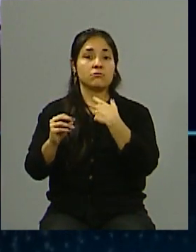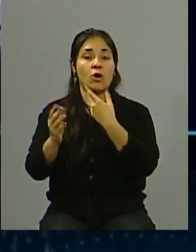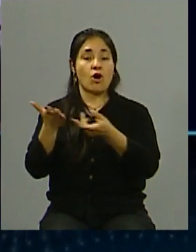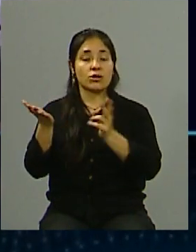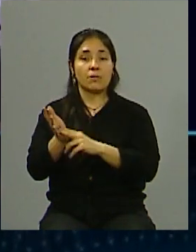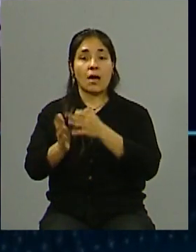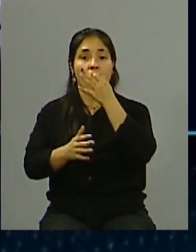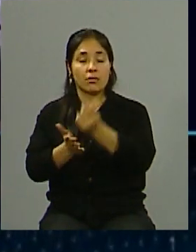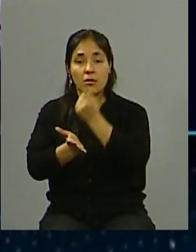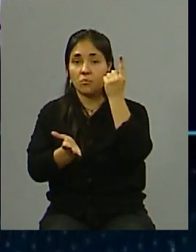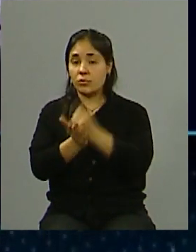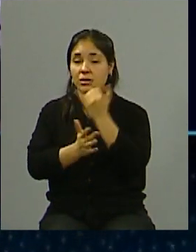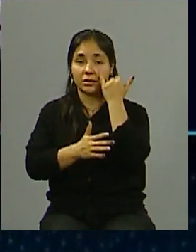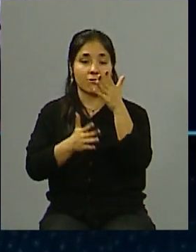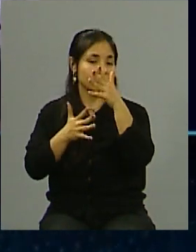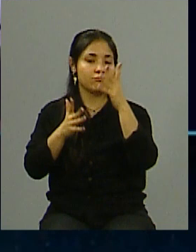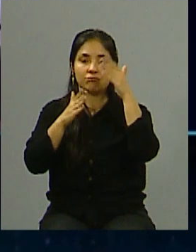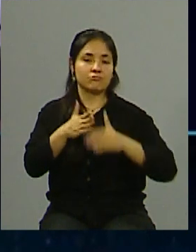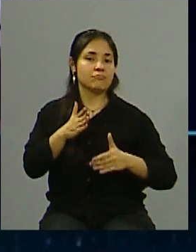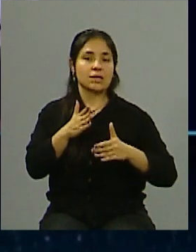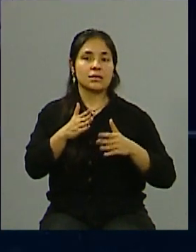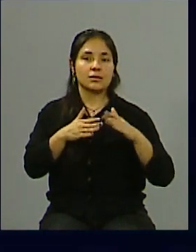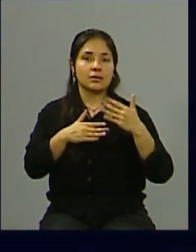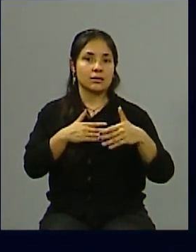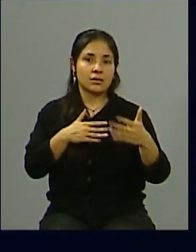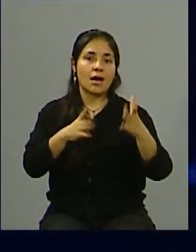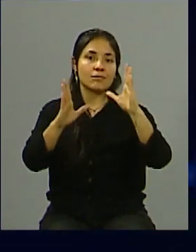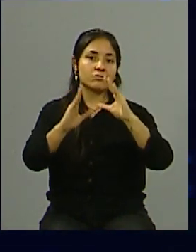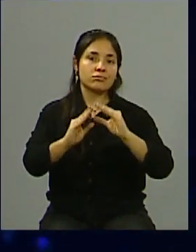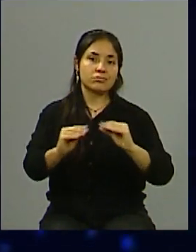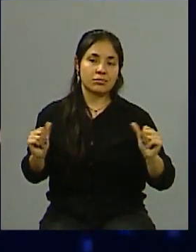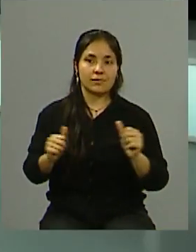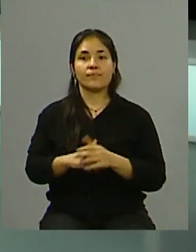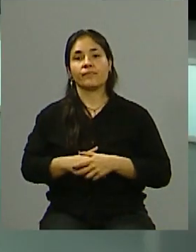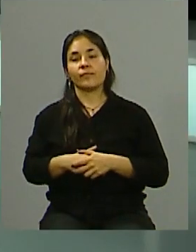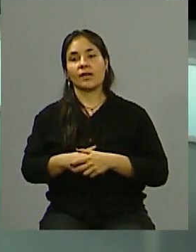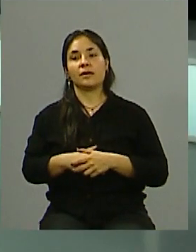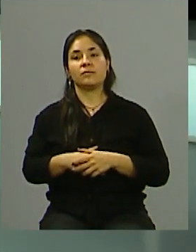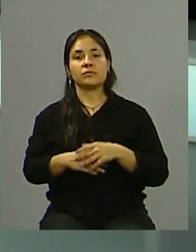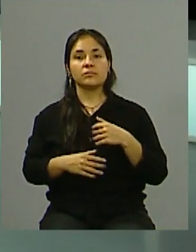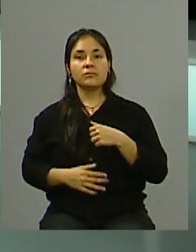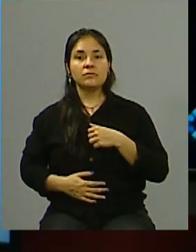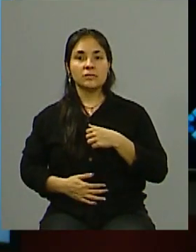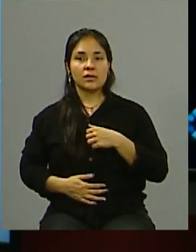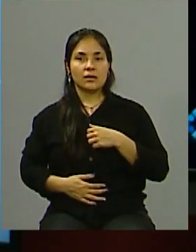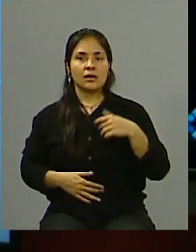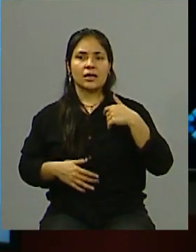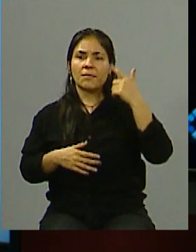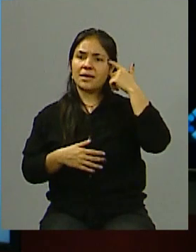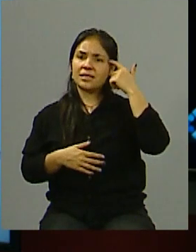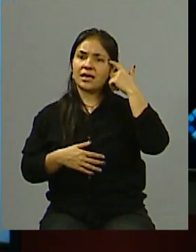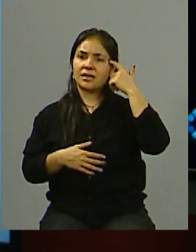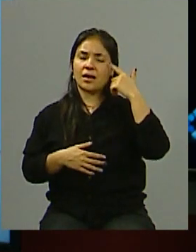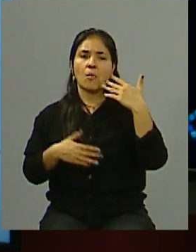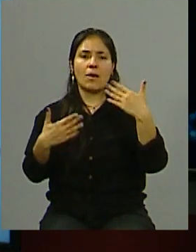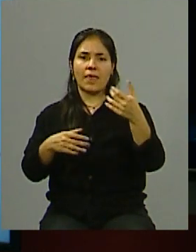de los discursos y sobre todo de los mano a mano, que estaban entretenidos. ¿Puedo ser mal pensada? ¿Hay que ser mal pensada? ¿Ellos se habrán puesto